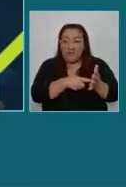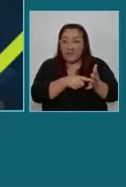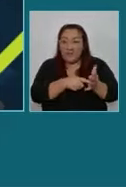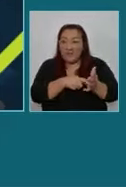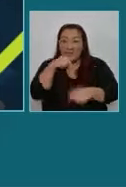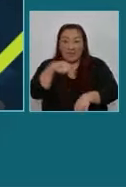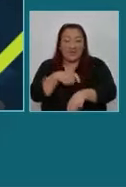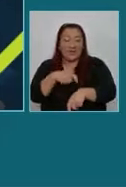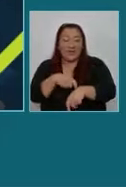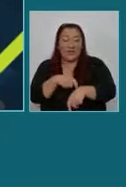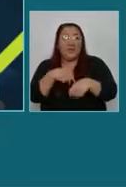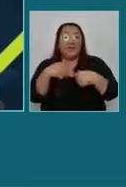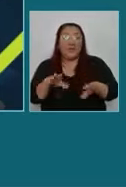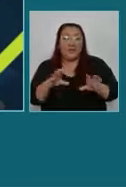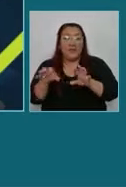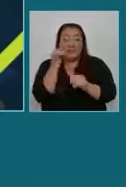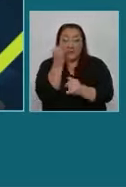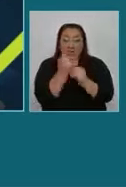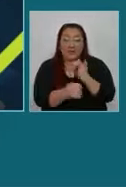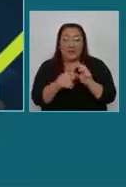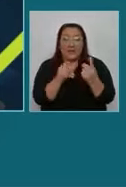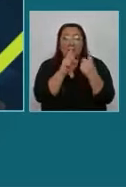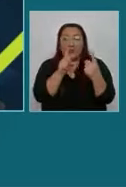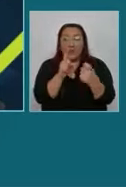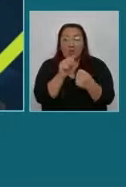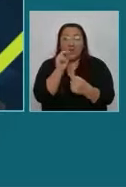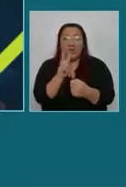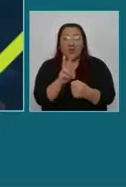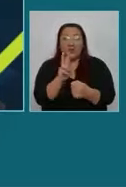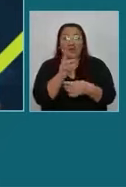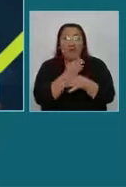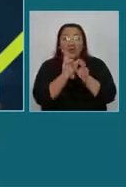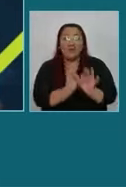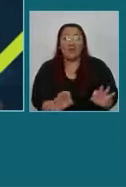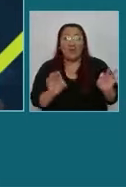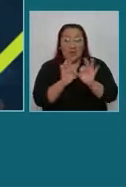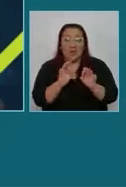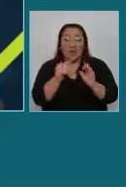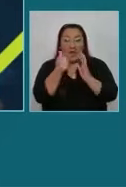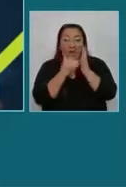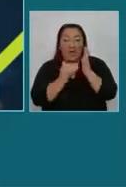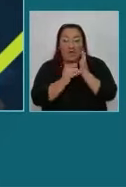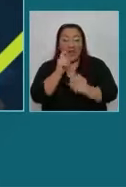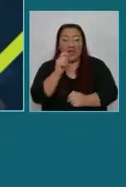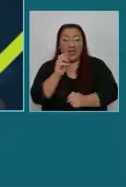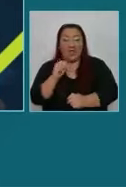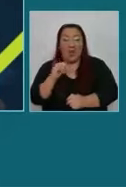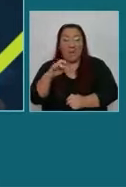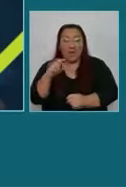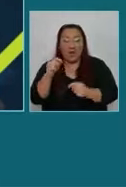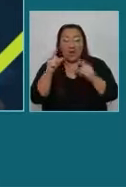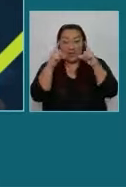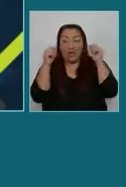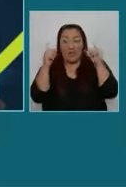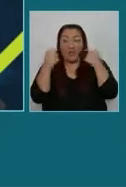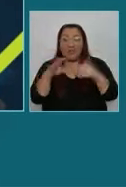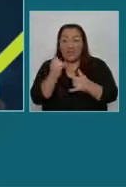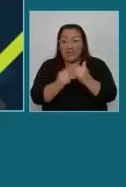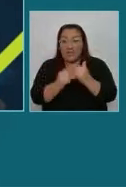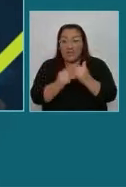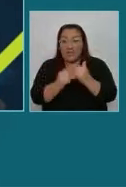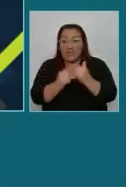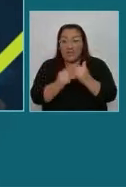en este momento ya estamos terminando la consolidación de dos herramientas importantes. Uno, las agendas, los tópicos ya están casi finalizados, lo